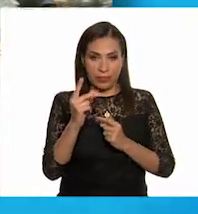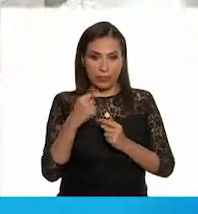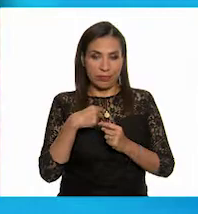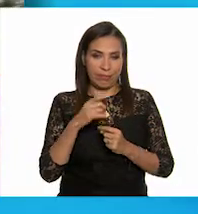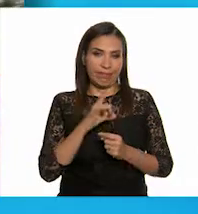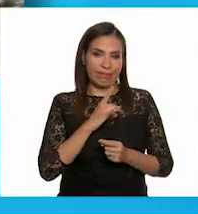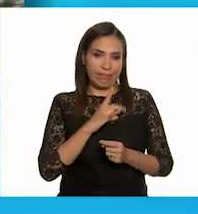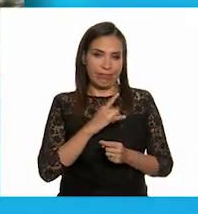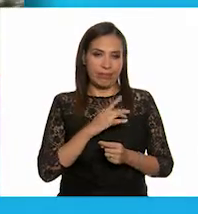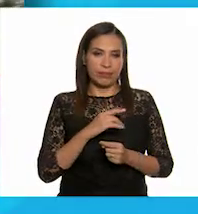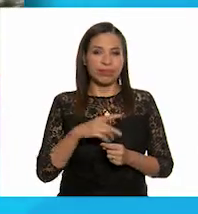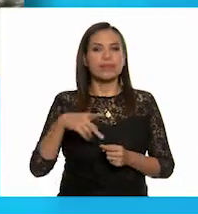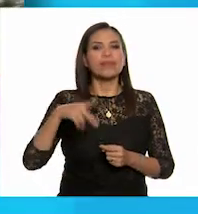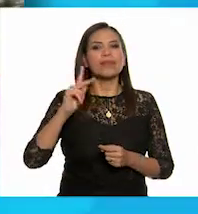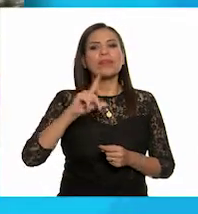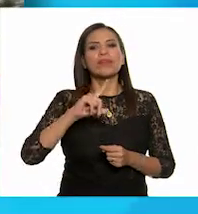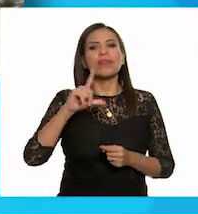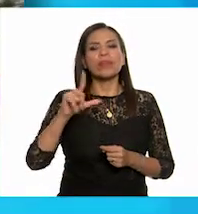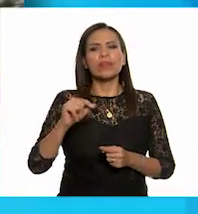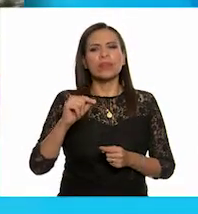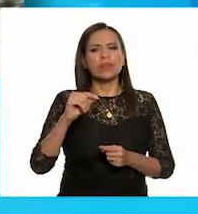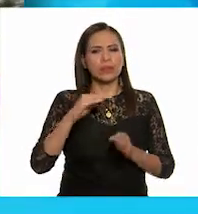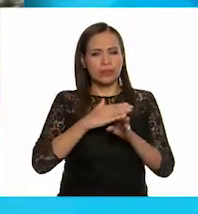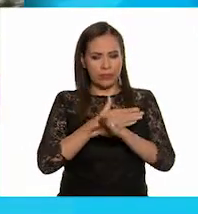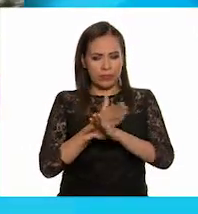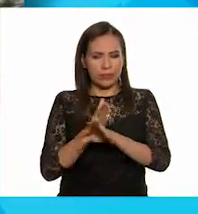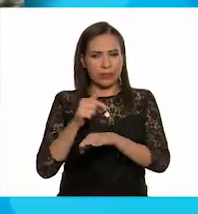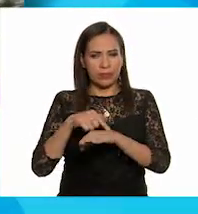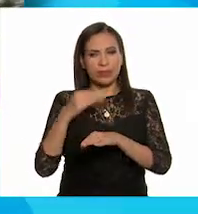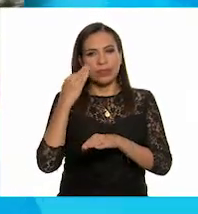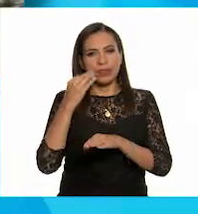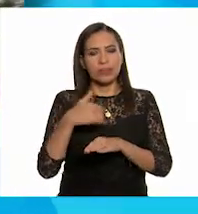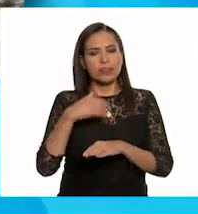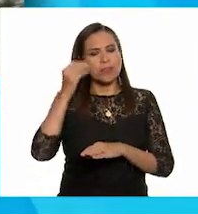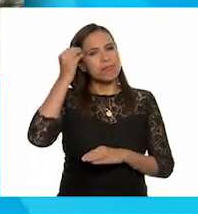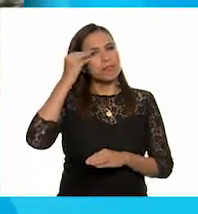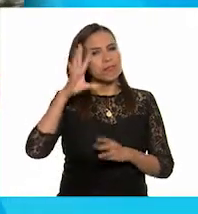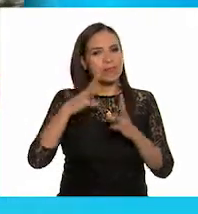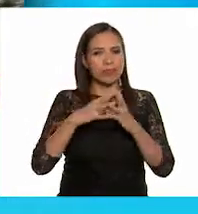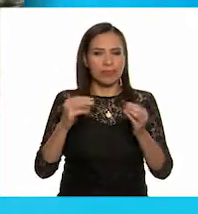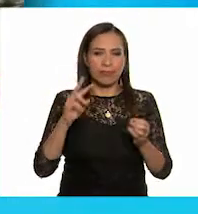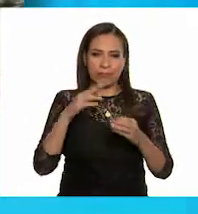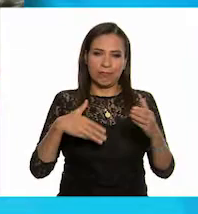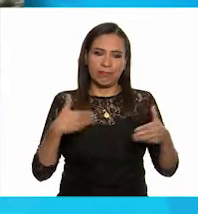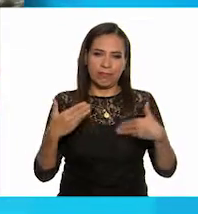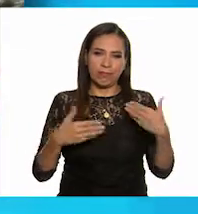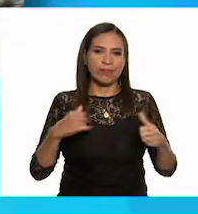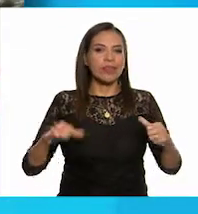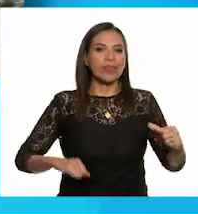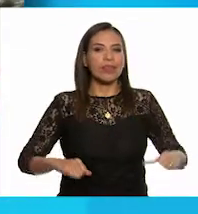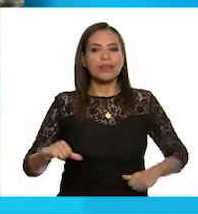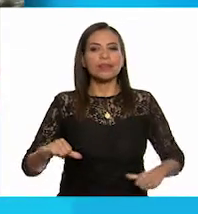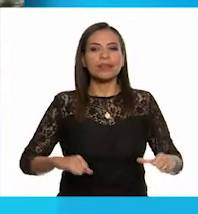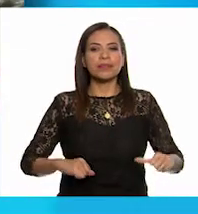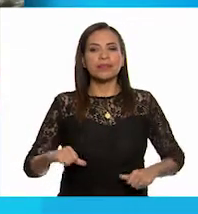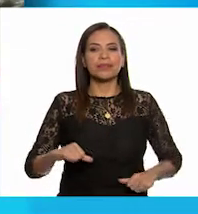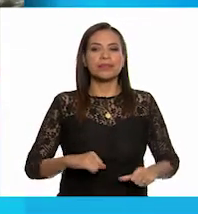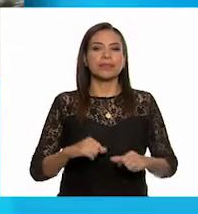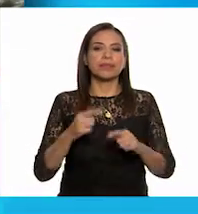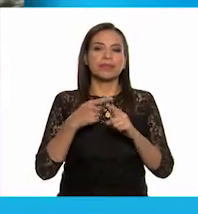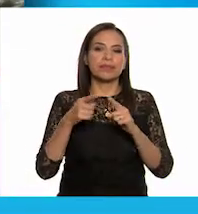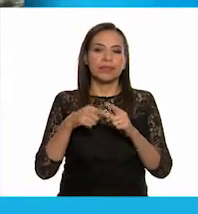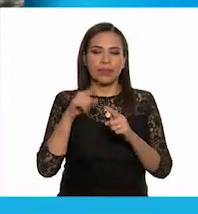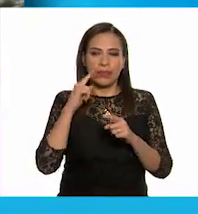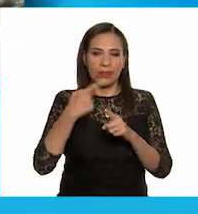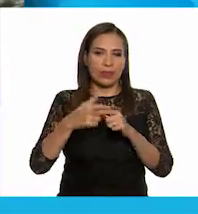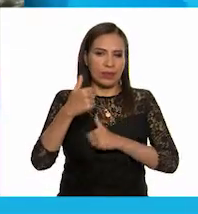de mí. Pero después de un tiempo, como que se me fue olvidando. Creo que lo divertido de las actividades era superar los